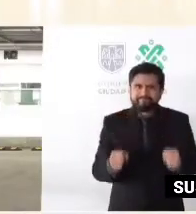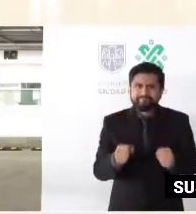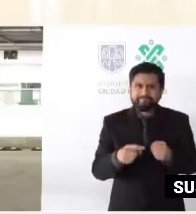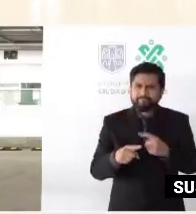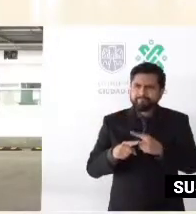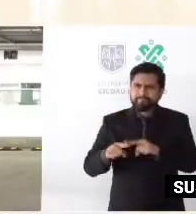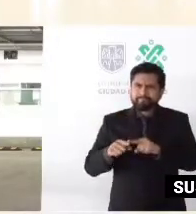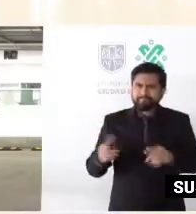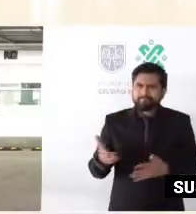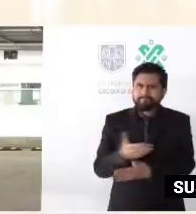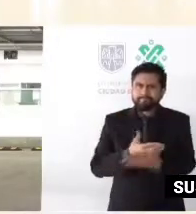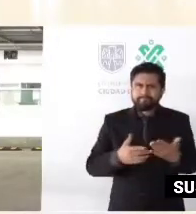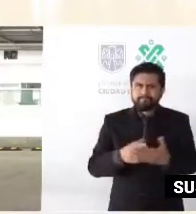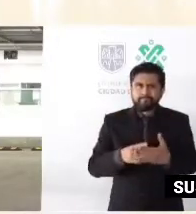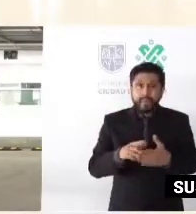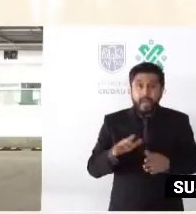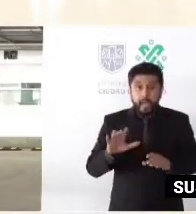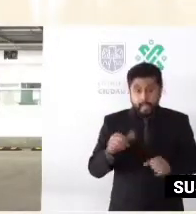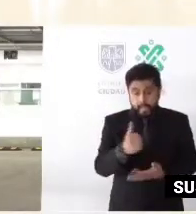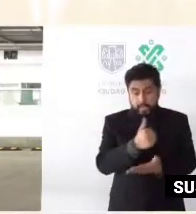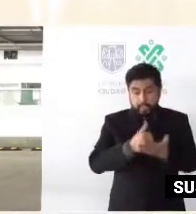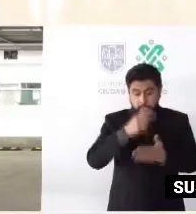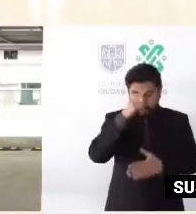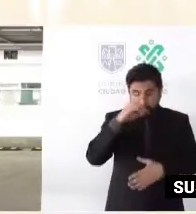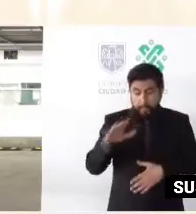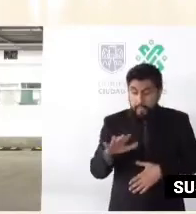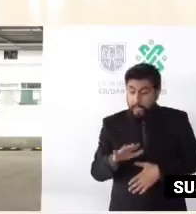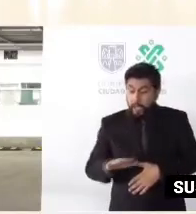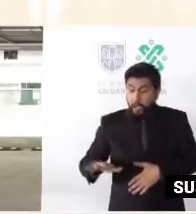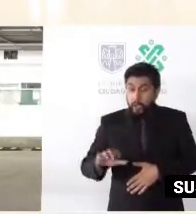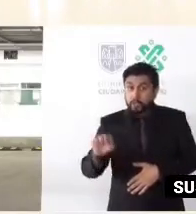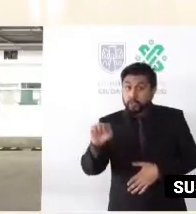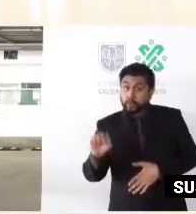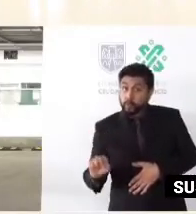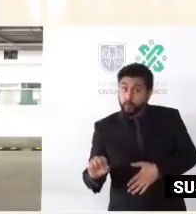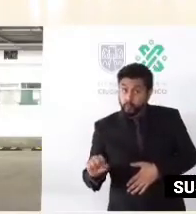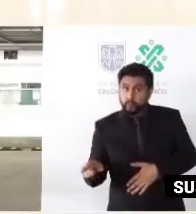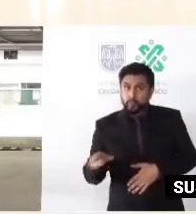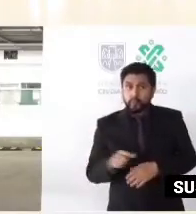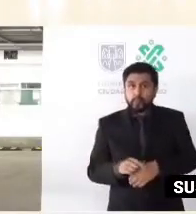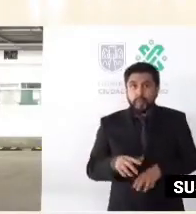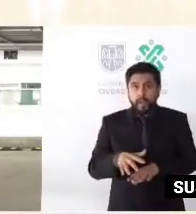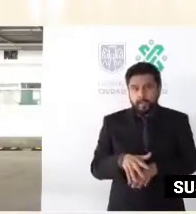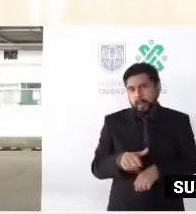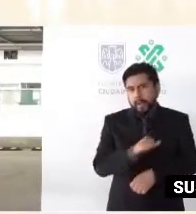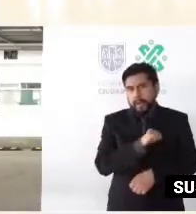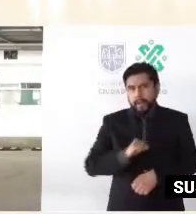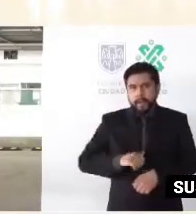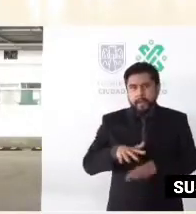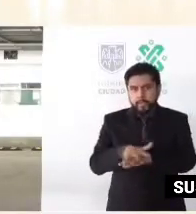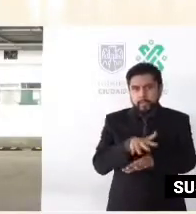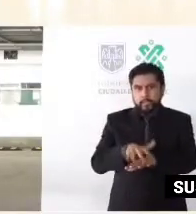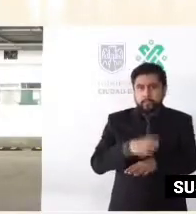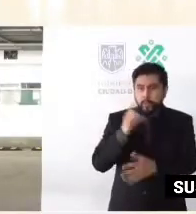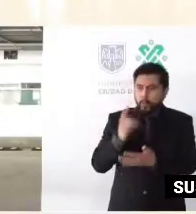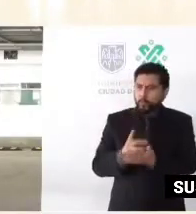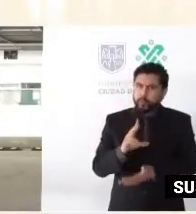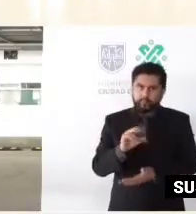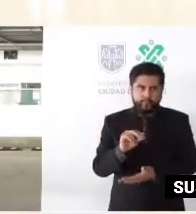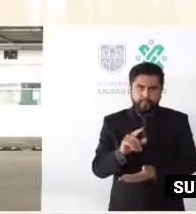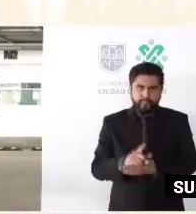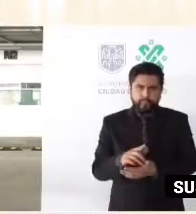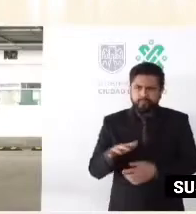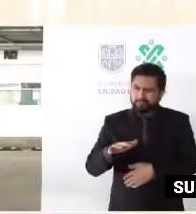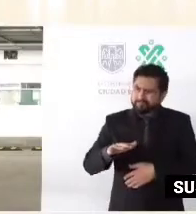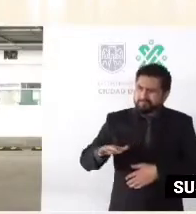servicios del área sur, en particular de la alcaldía de Tlalpan, pero no solamente, y